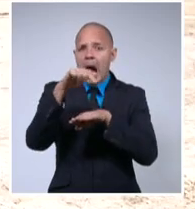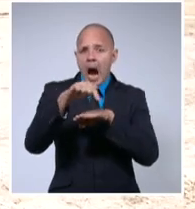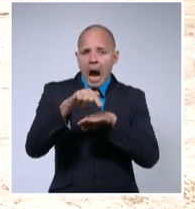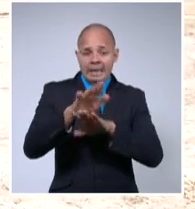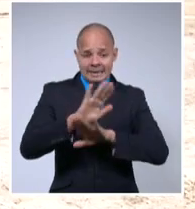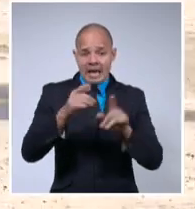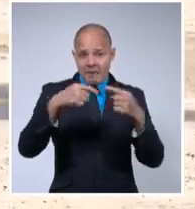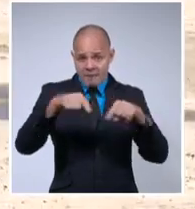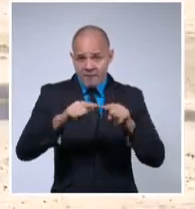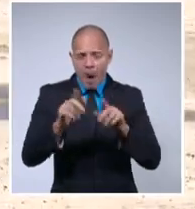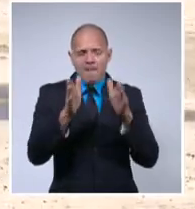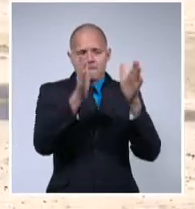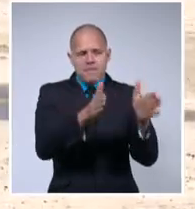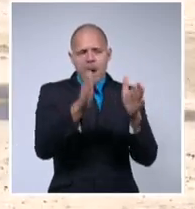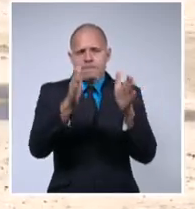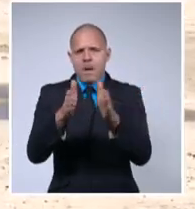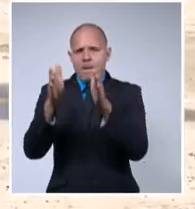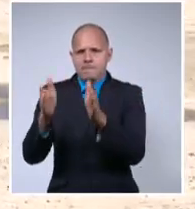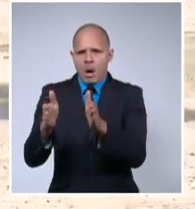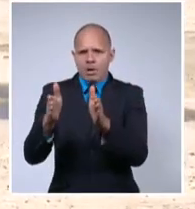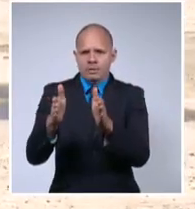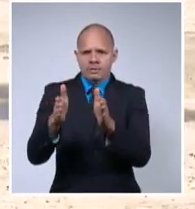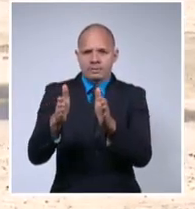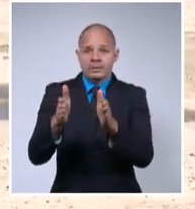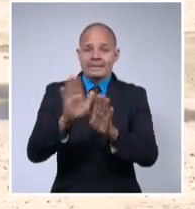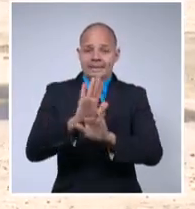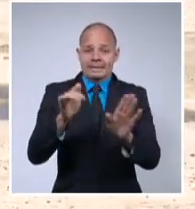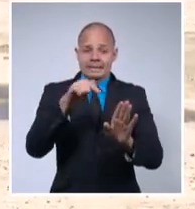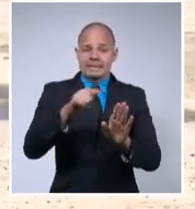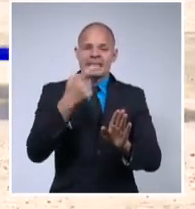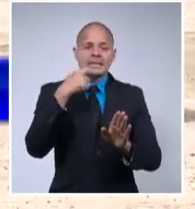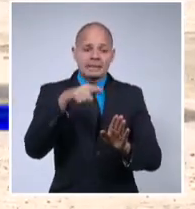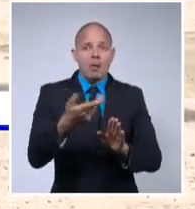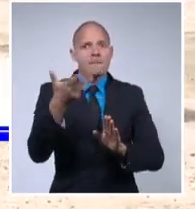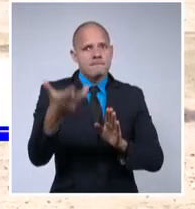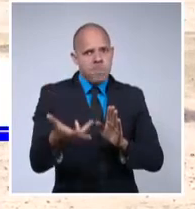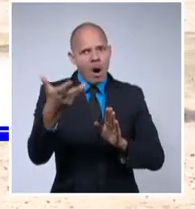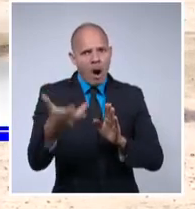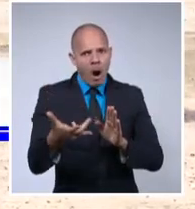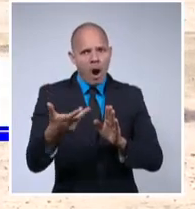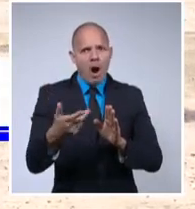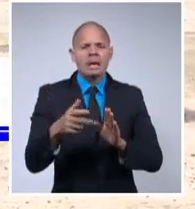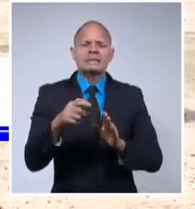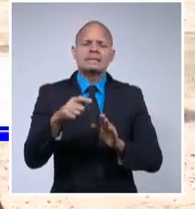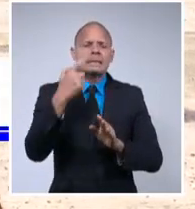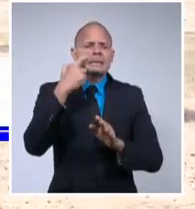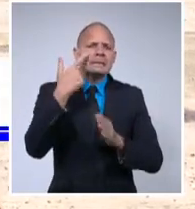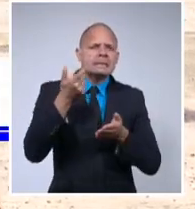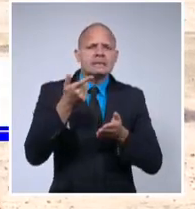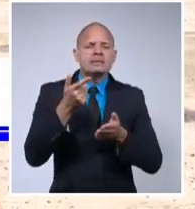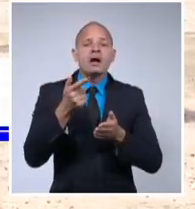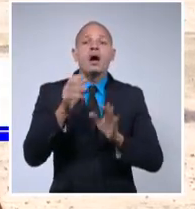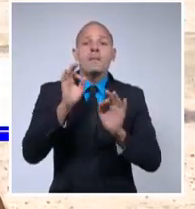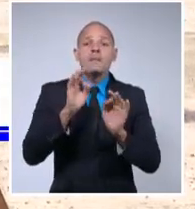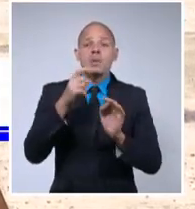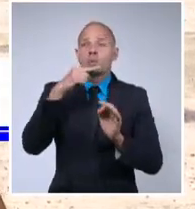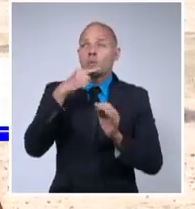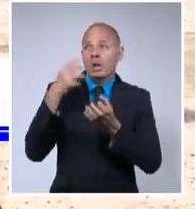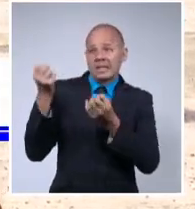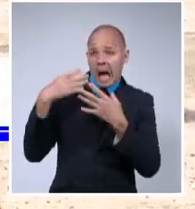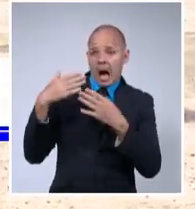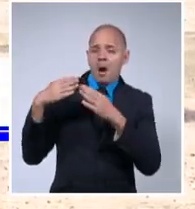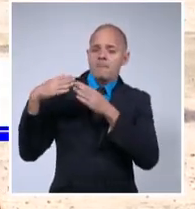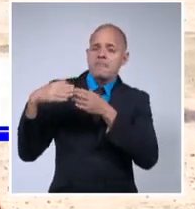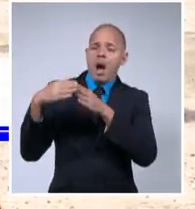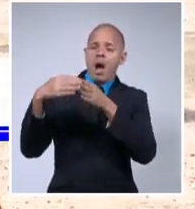este proyecto, las cargas, los grandes pesos deben llegar hasta el puerto de Mariel. Y desde Mariel